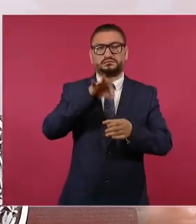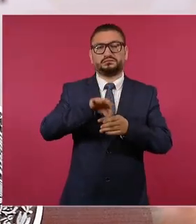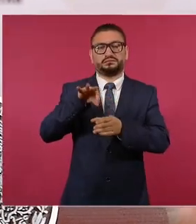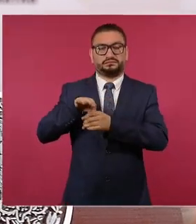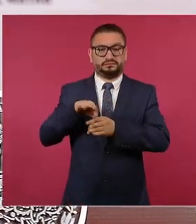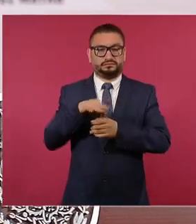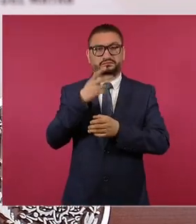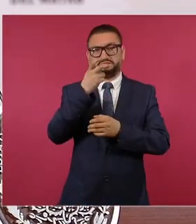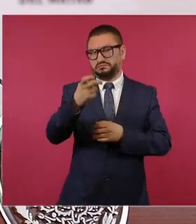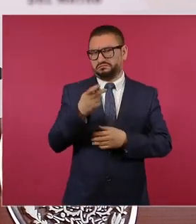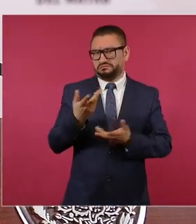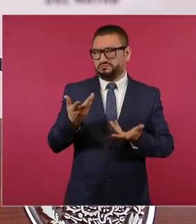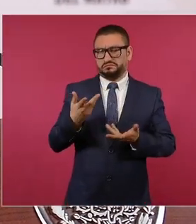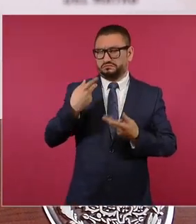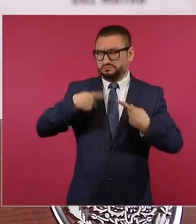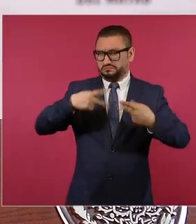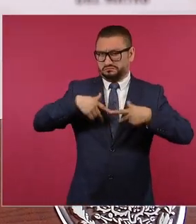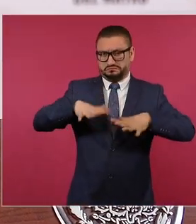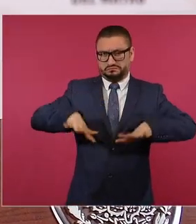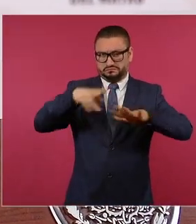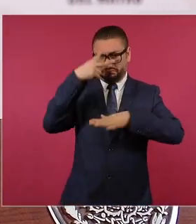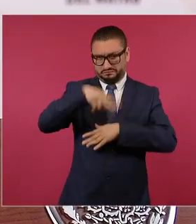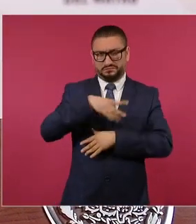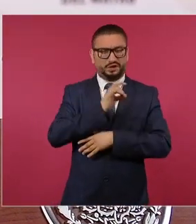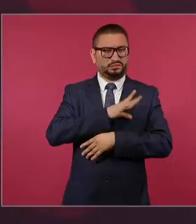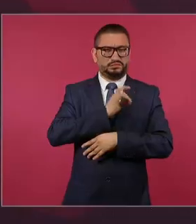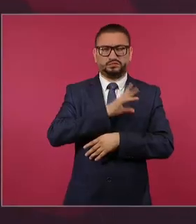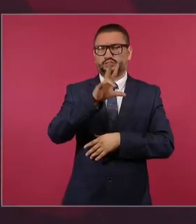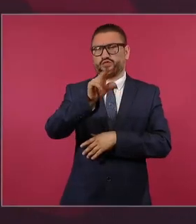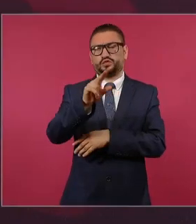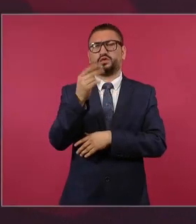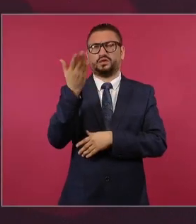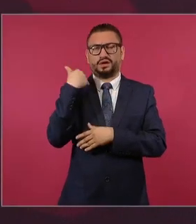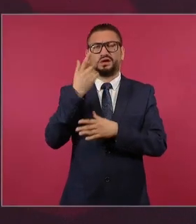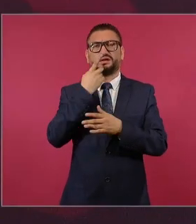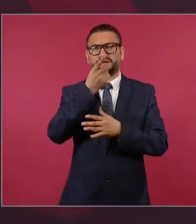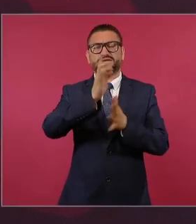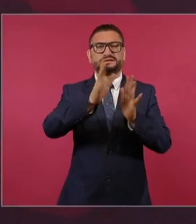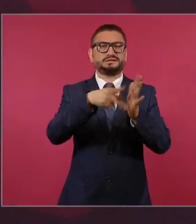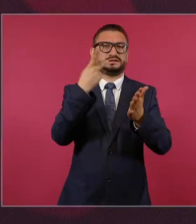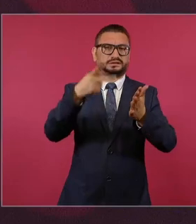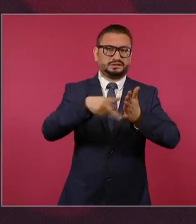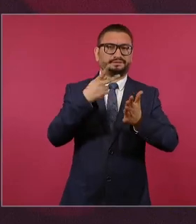Y no hay que tenerle miedo al pueblo. Ya lo hemos dicho varias veces.